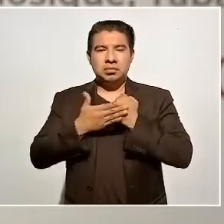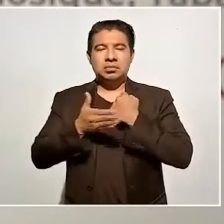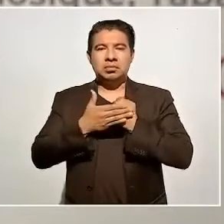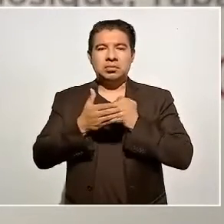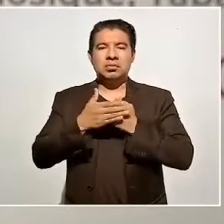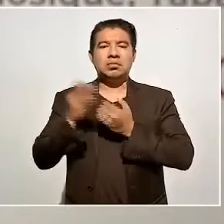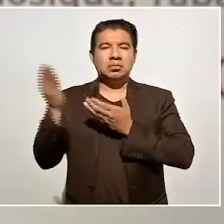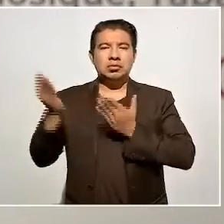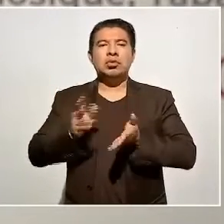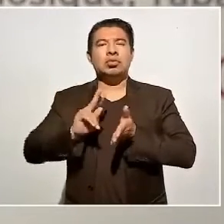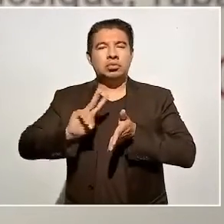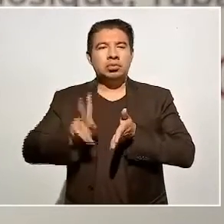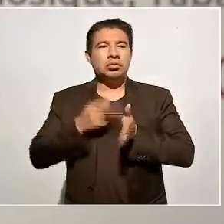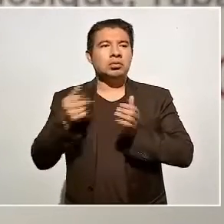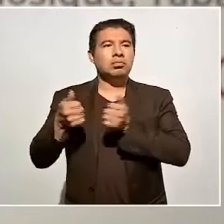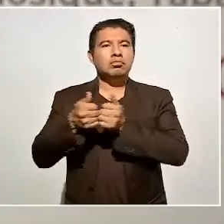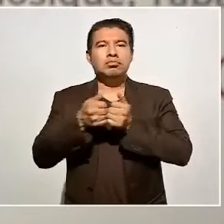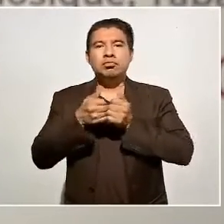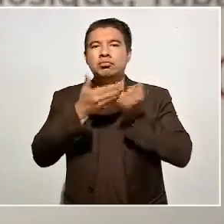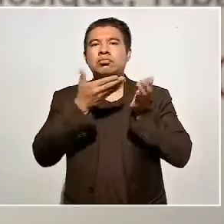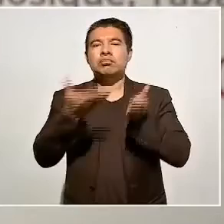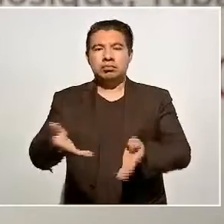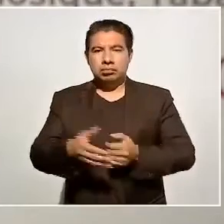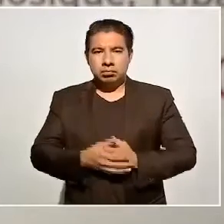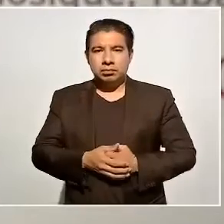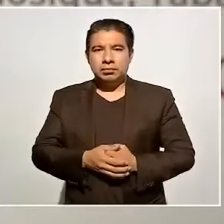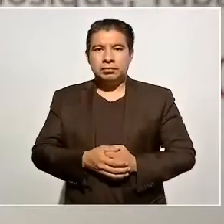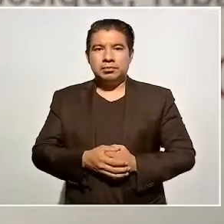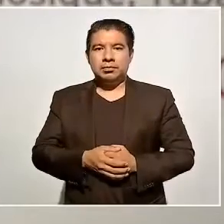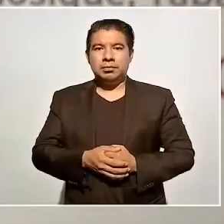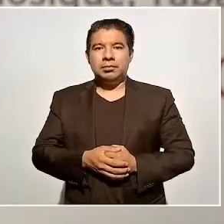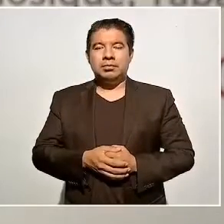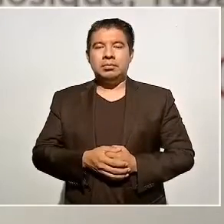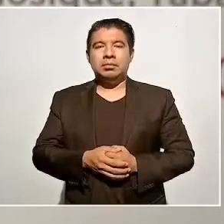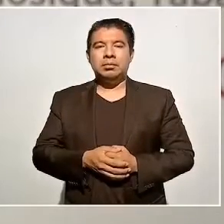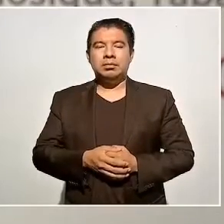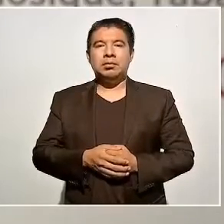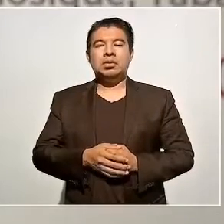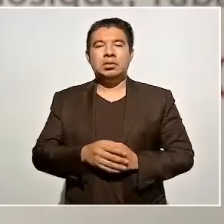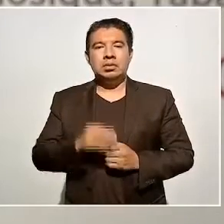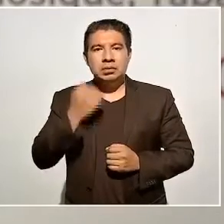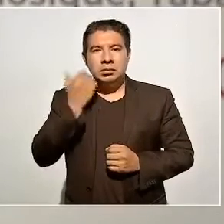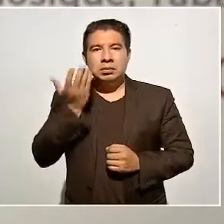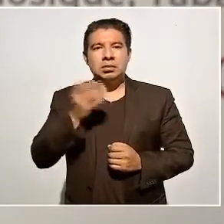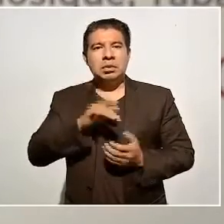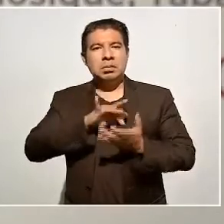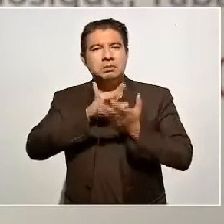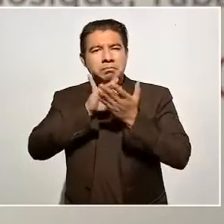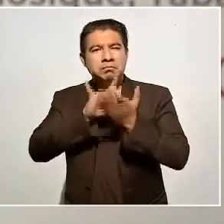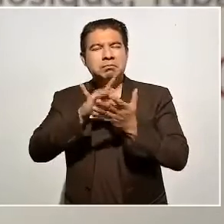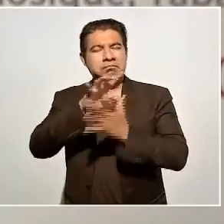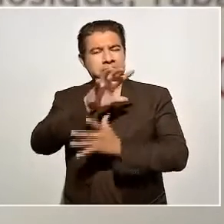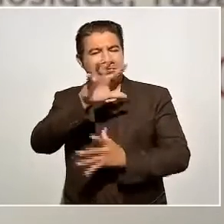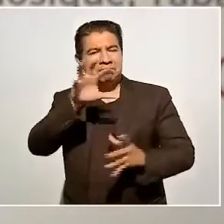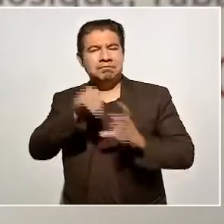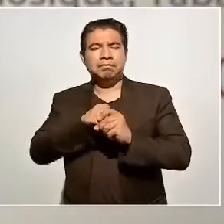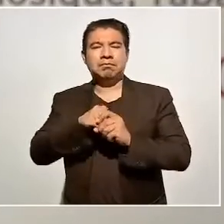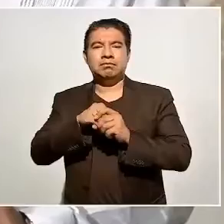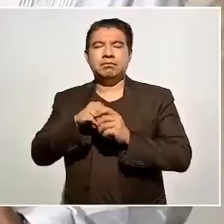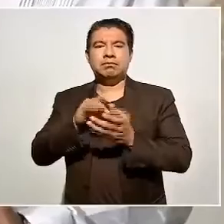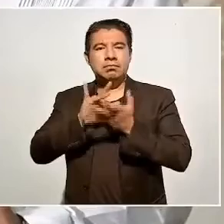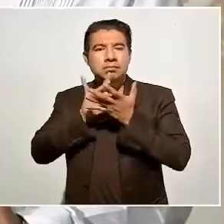con ustedes y vamos a estar apoyando en todo, que